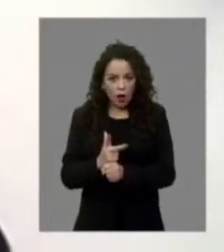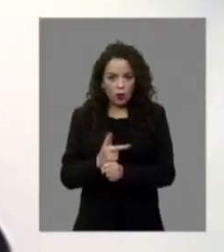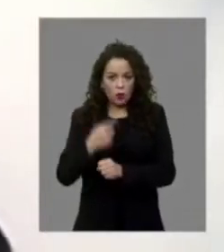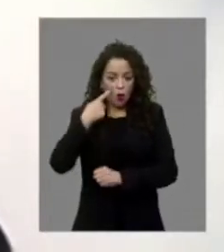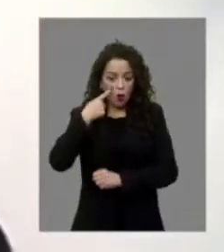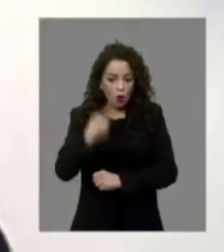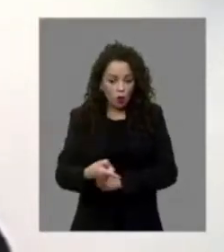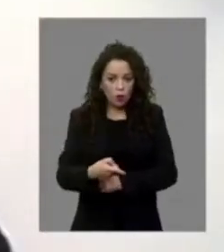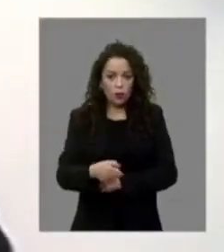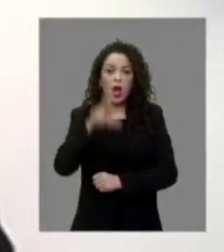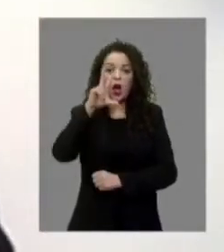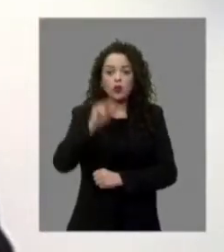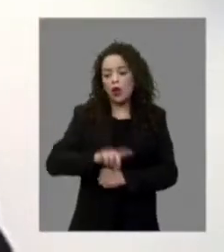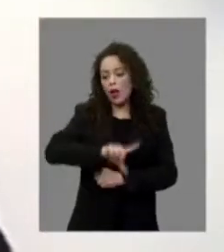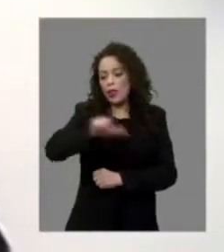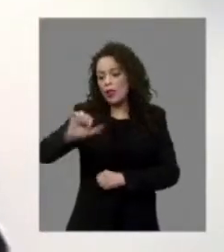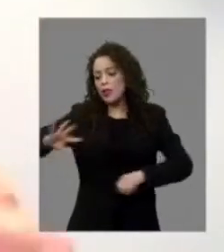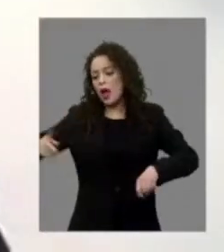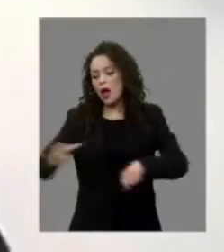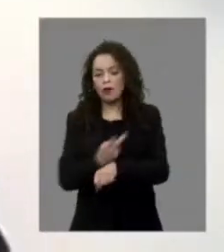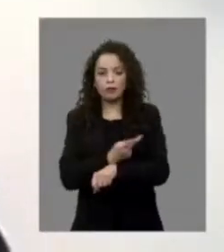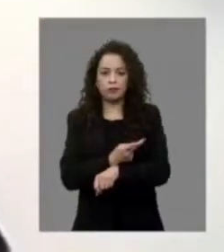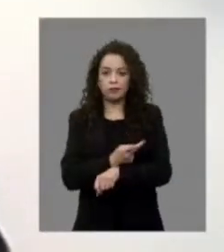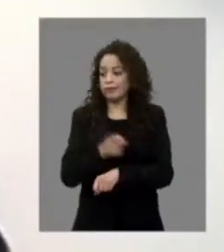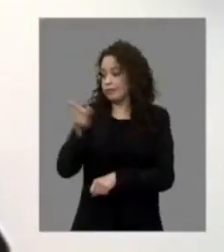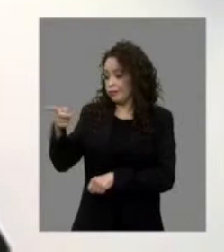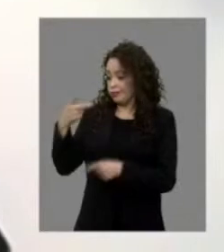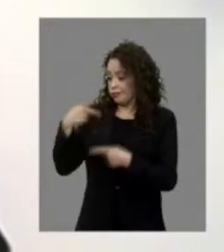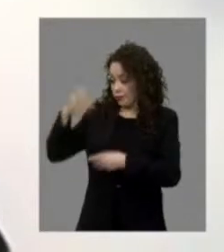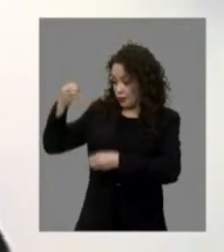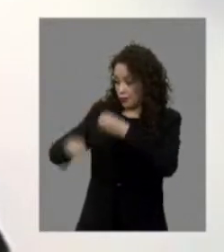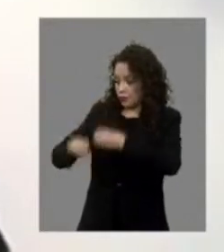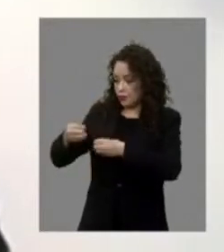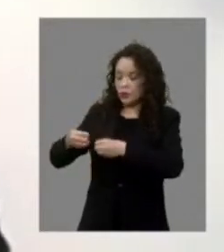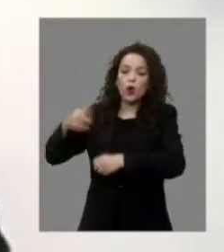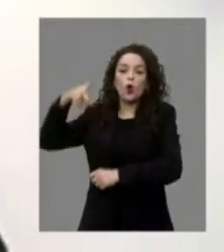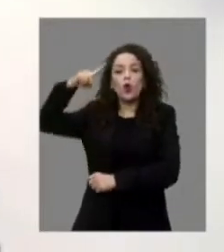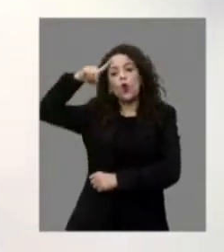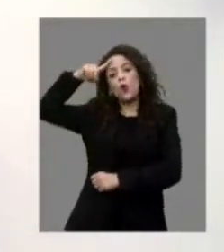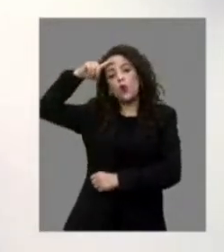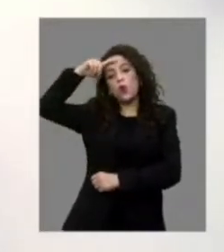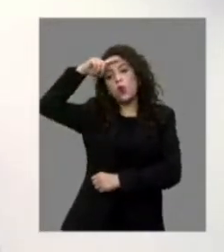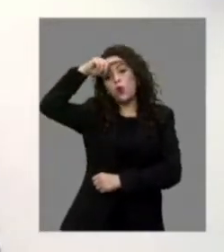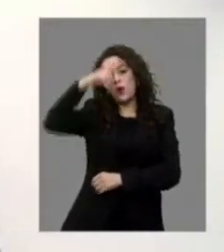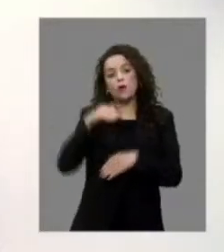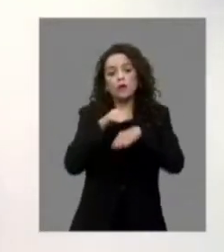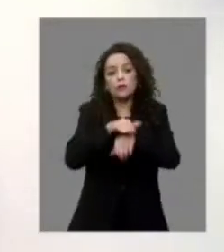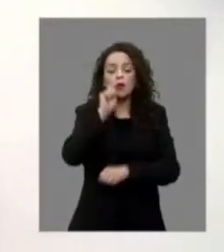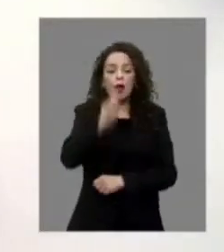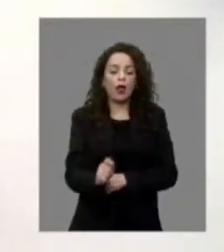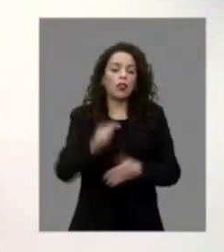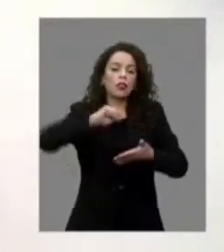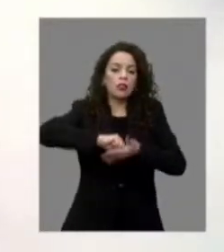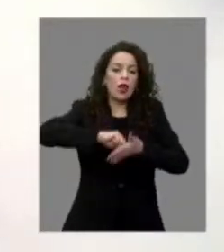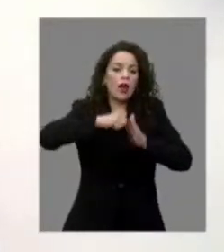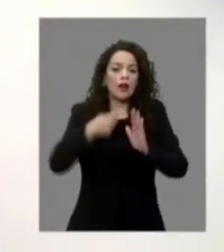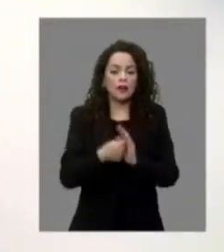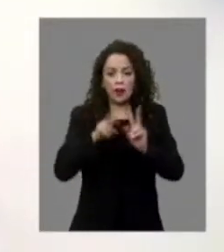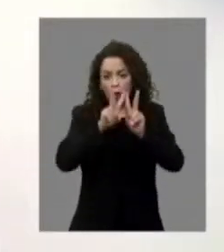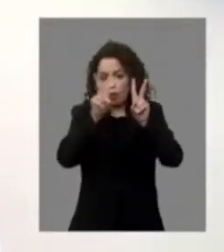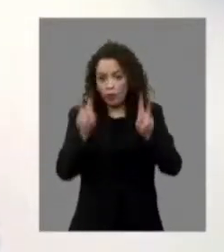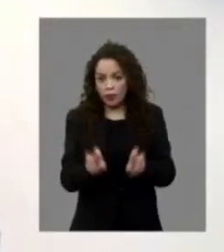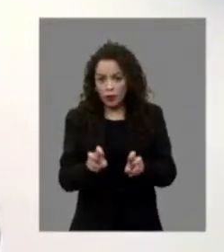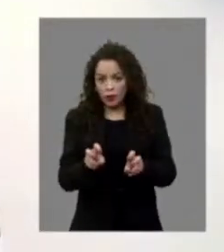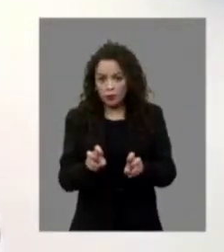y que implican para el juzgador un auténtico reto, tanto en el aspecto técnico y de conocimiento